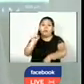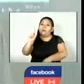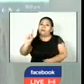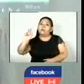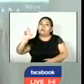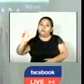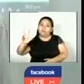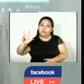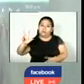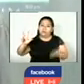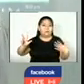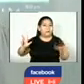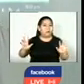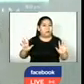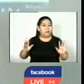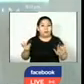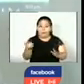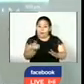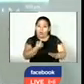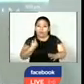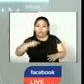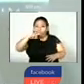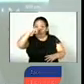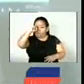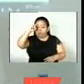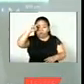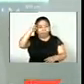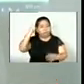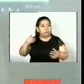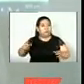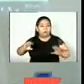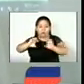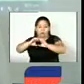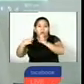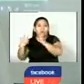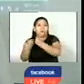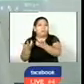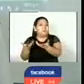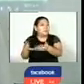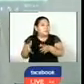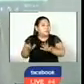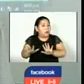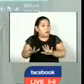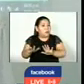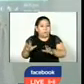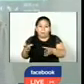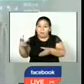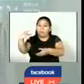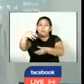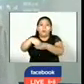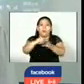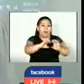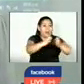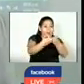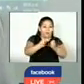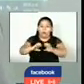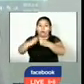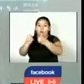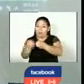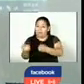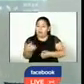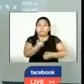realizado por un equipo multidisciplinario conformado por personas